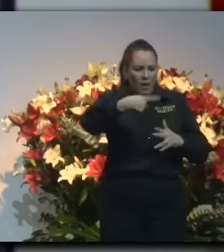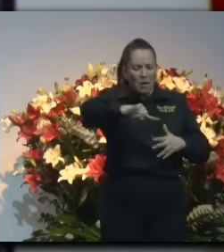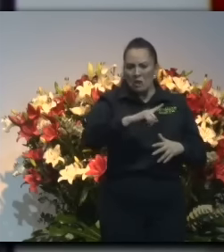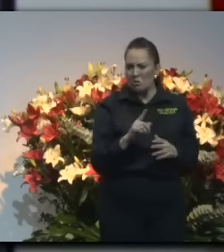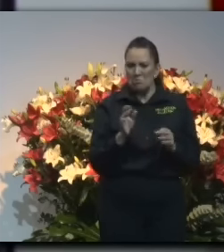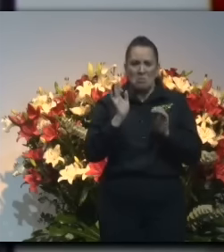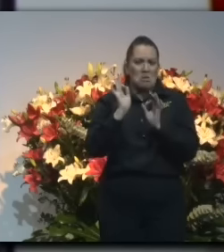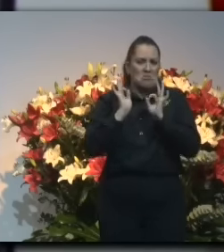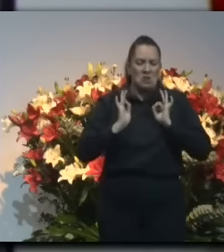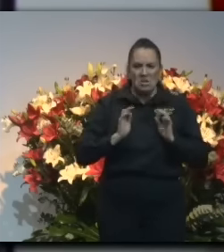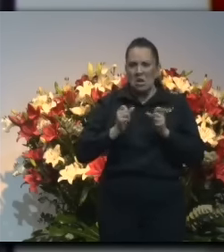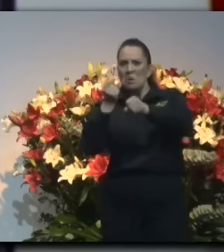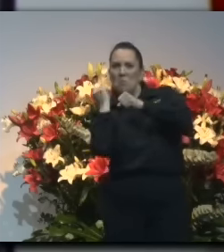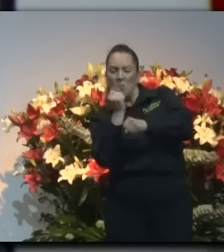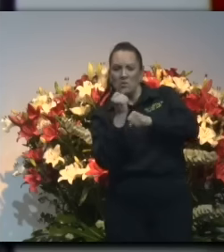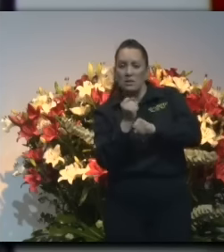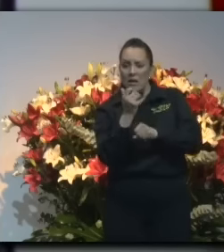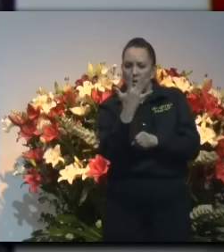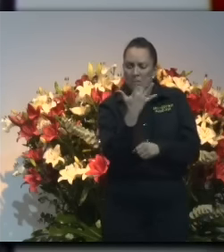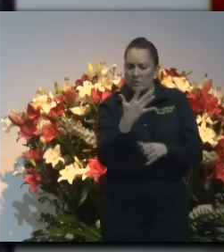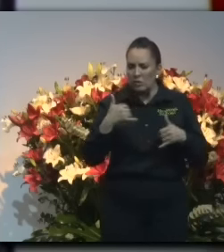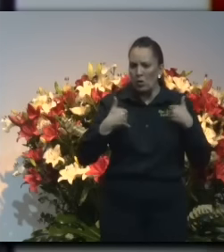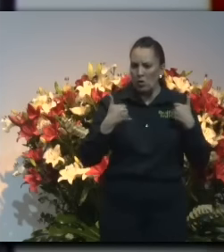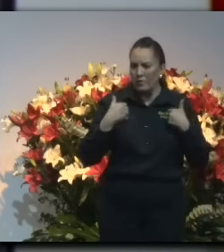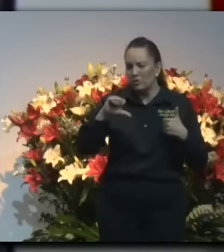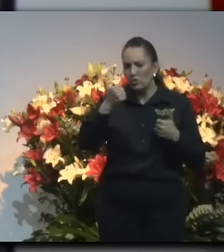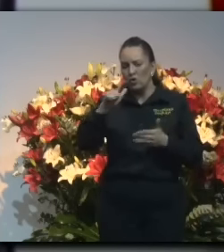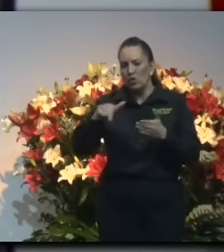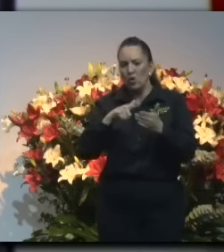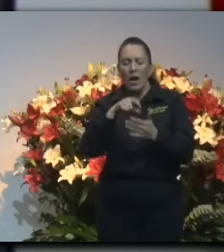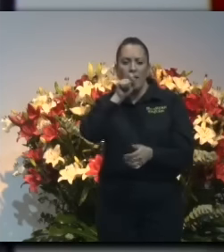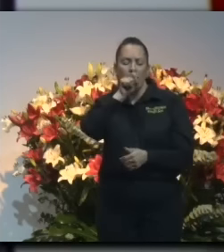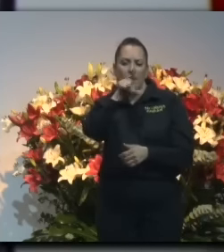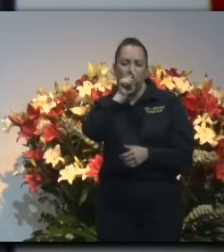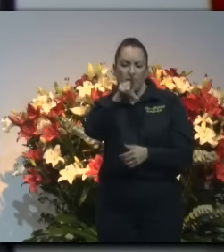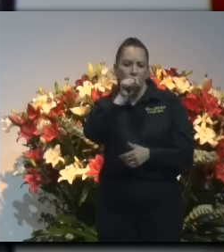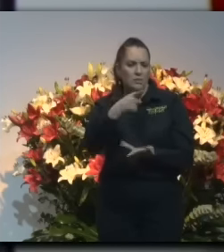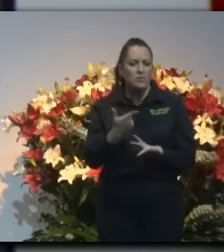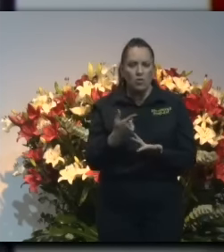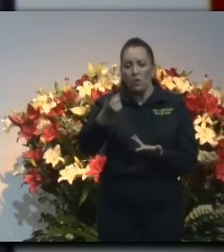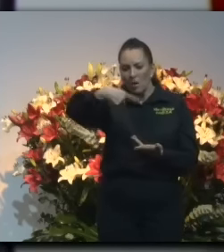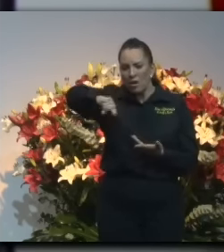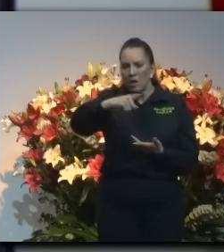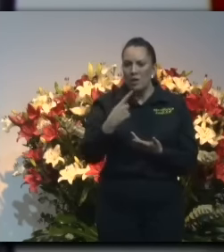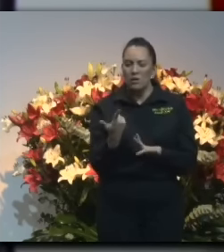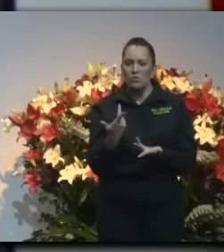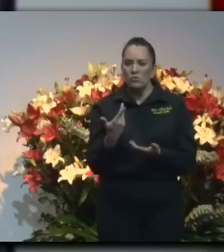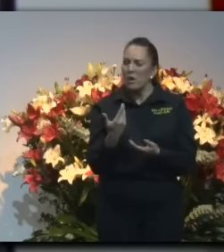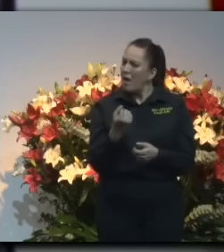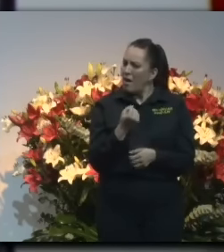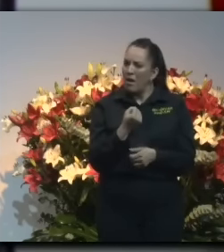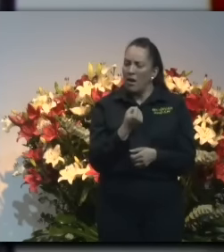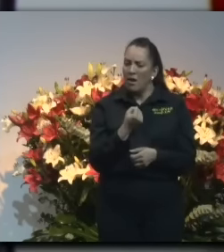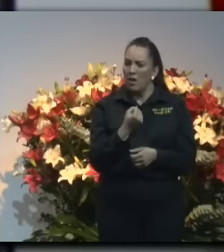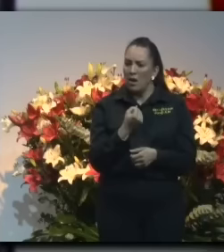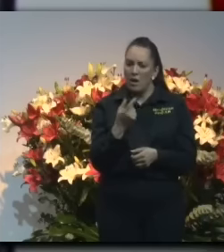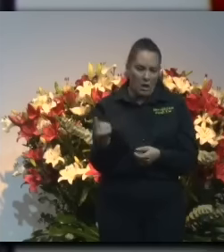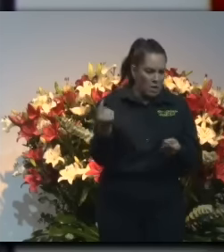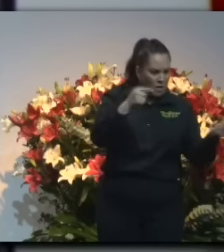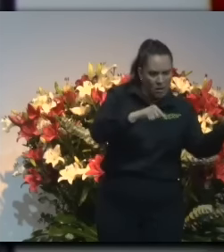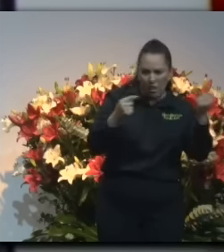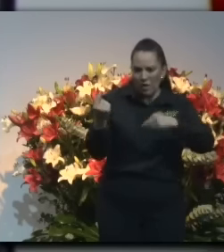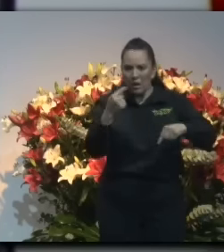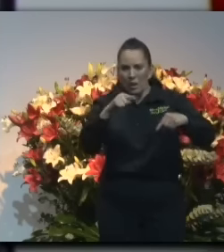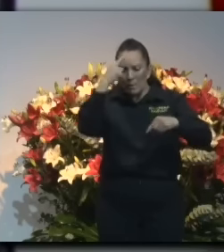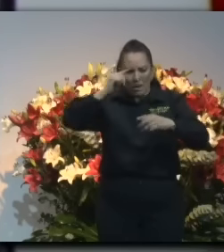en una posada. Los 5 jóvenes de Lagos de Moreno, Jalisco, que fueron obligados entre ellos uno a otro a quitarse